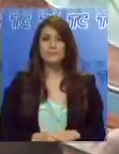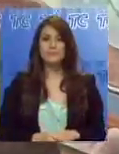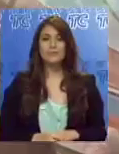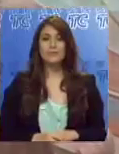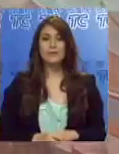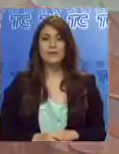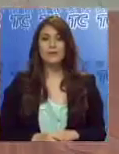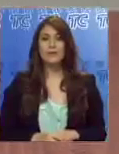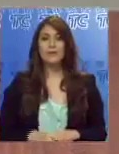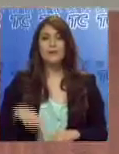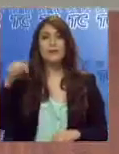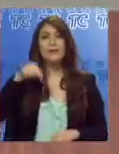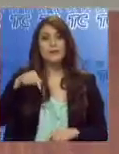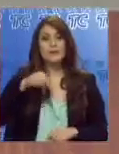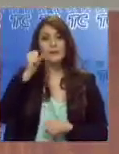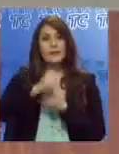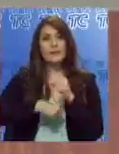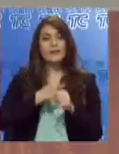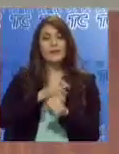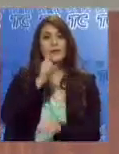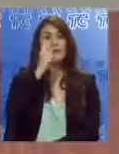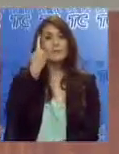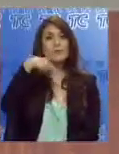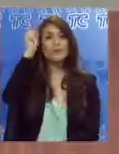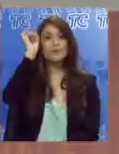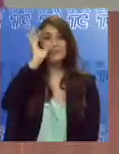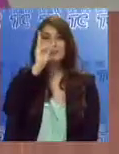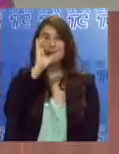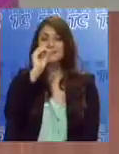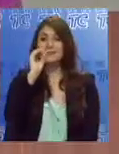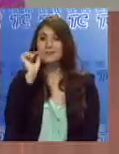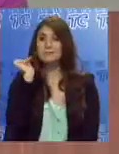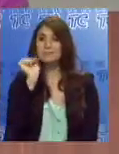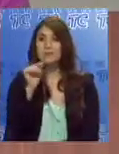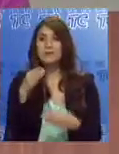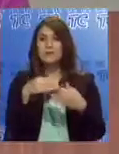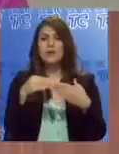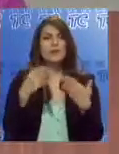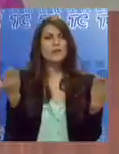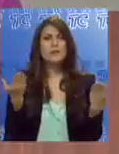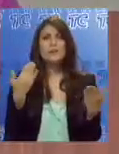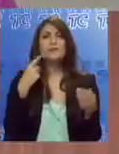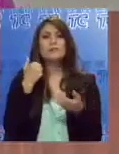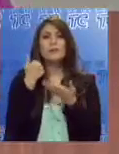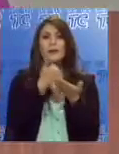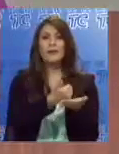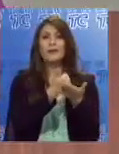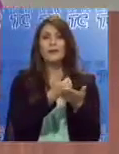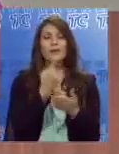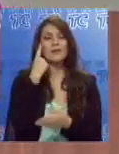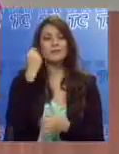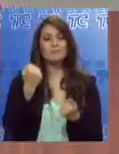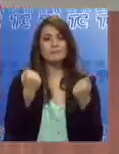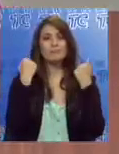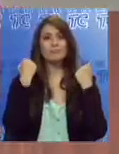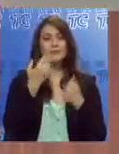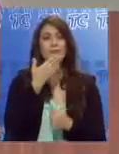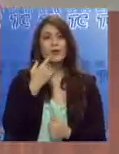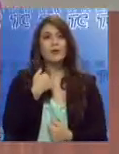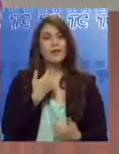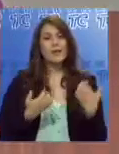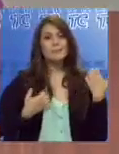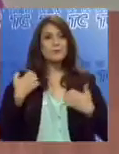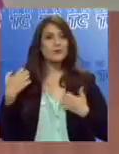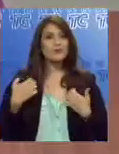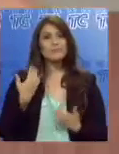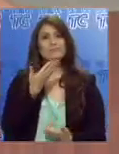En este año hemos invertido $1.700.000 que ayudarán a mejorar las condiciones físicas y emocionales de la población a